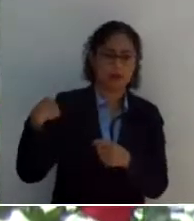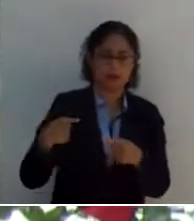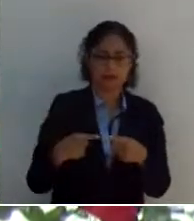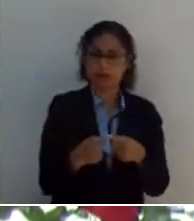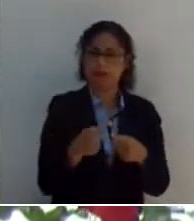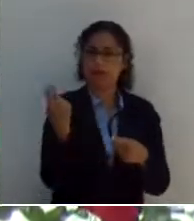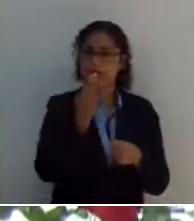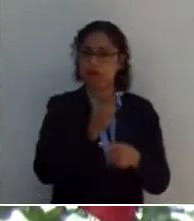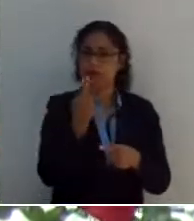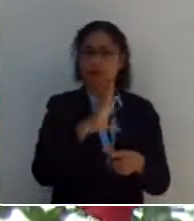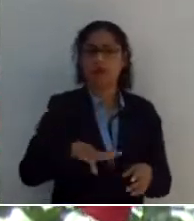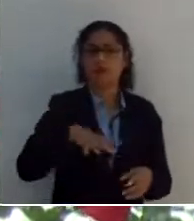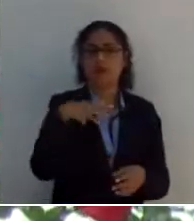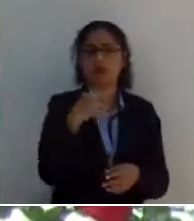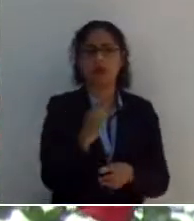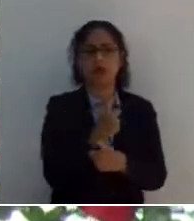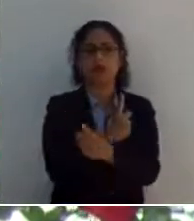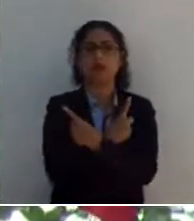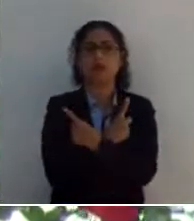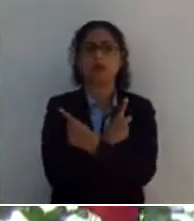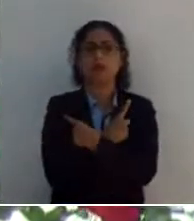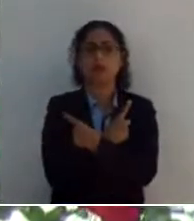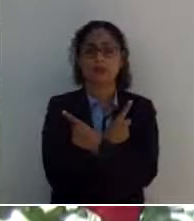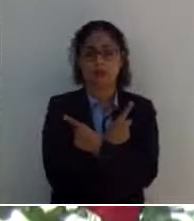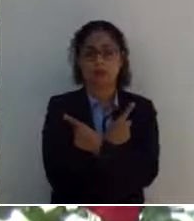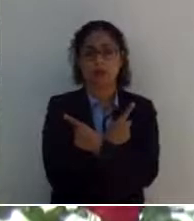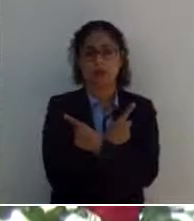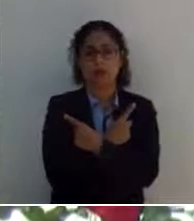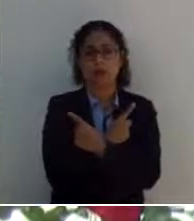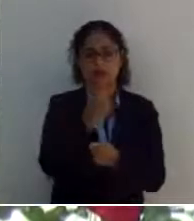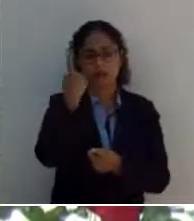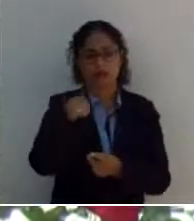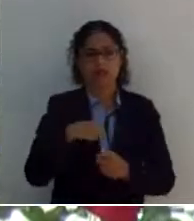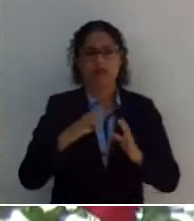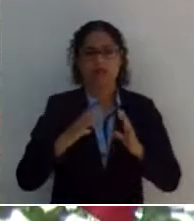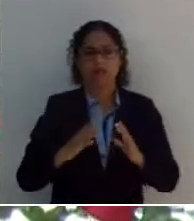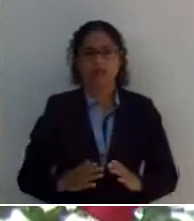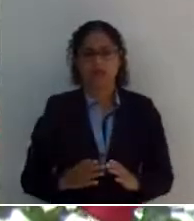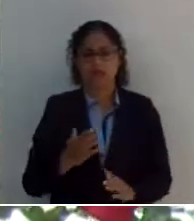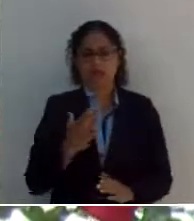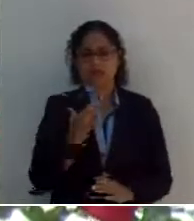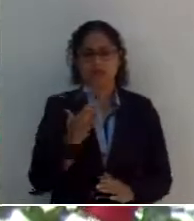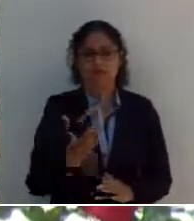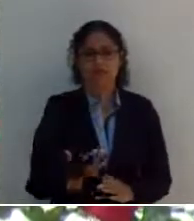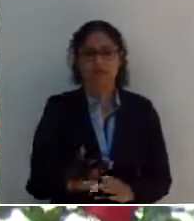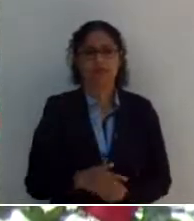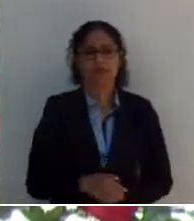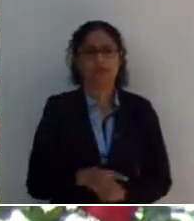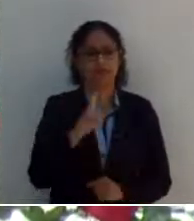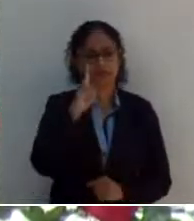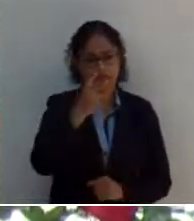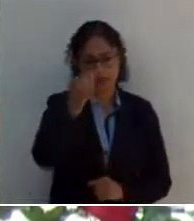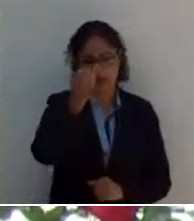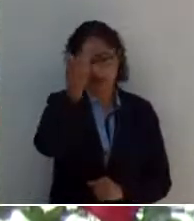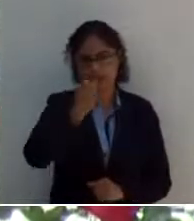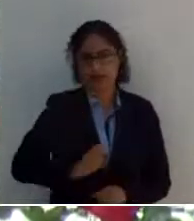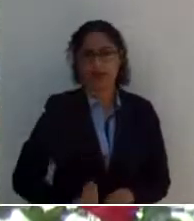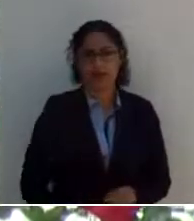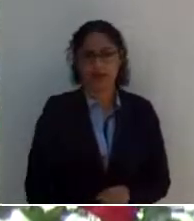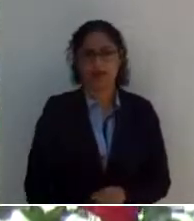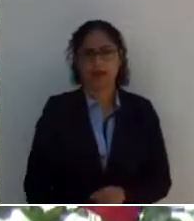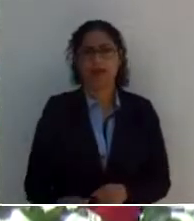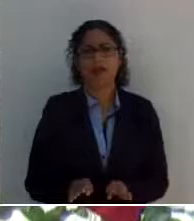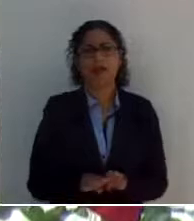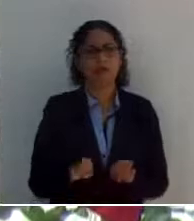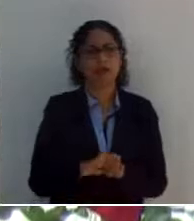a fortalecer la disciplina, el espíritu de cuerpo, la identidad.